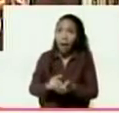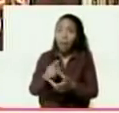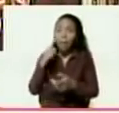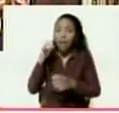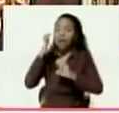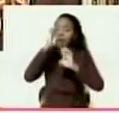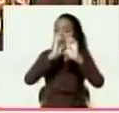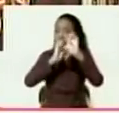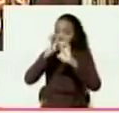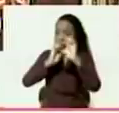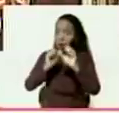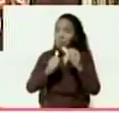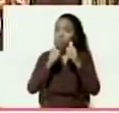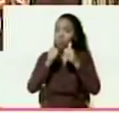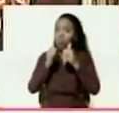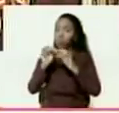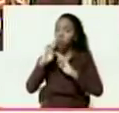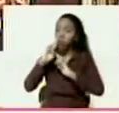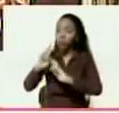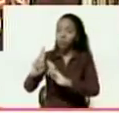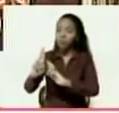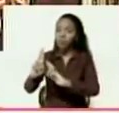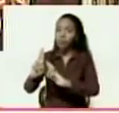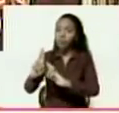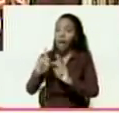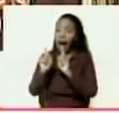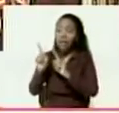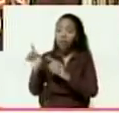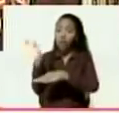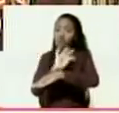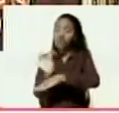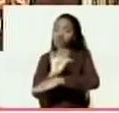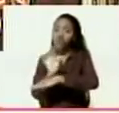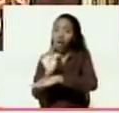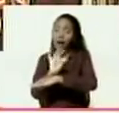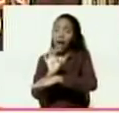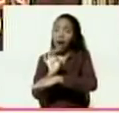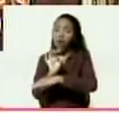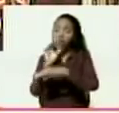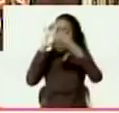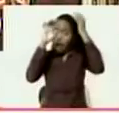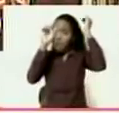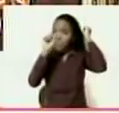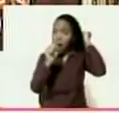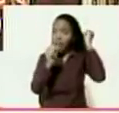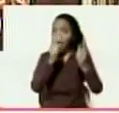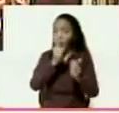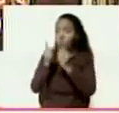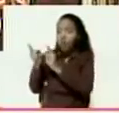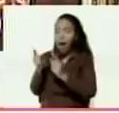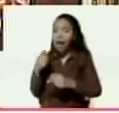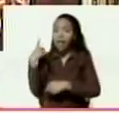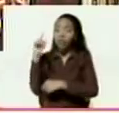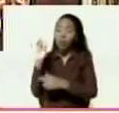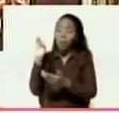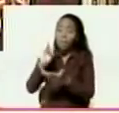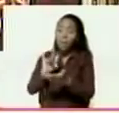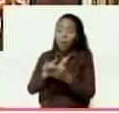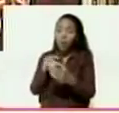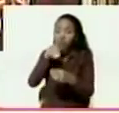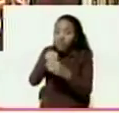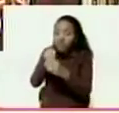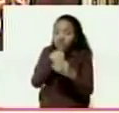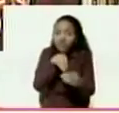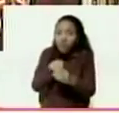evalúe muy bien la respuesta a aquellos funcionarios de embajadas que estuvieron inmiscuyéndose